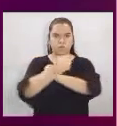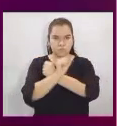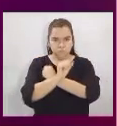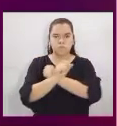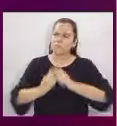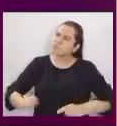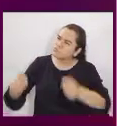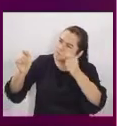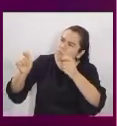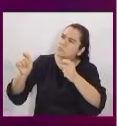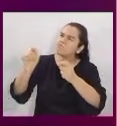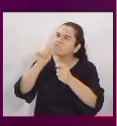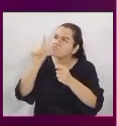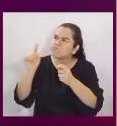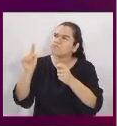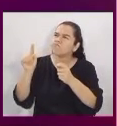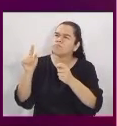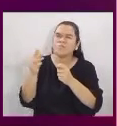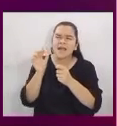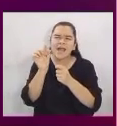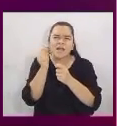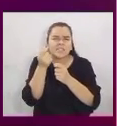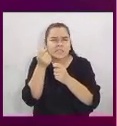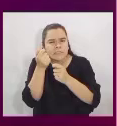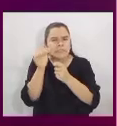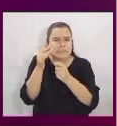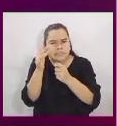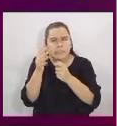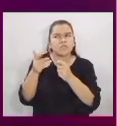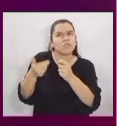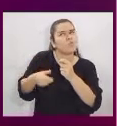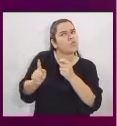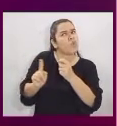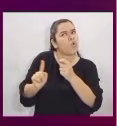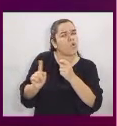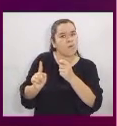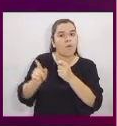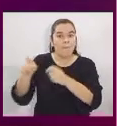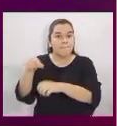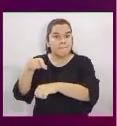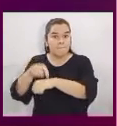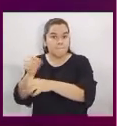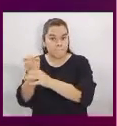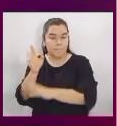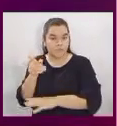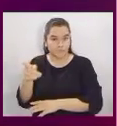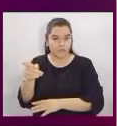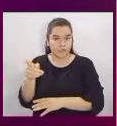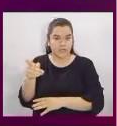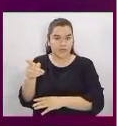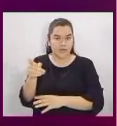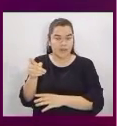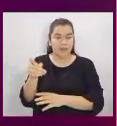pequeñas anormalidades en estas funciones. Este profesional nos